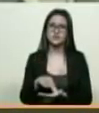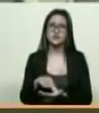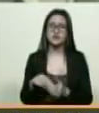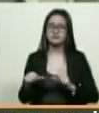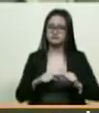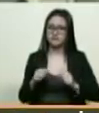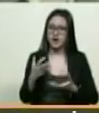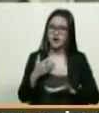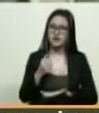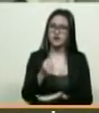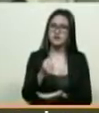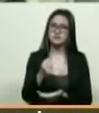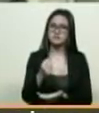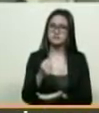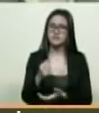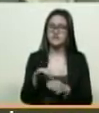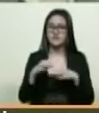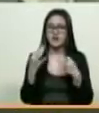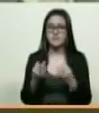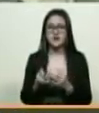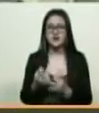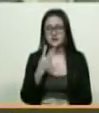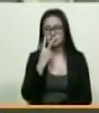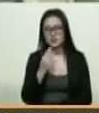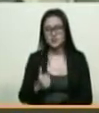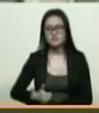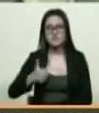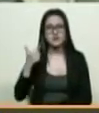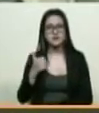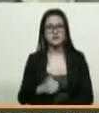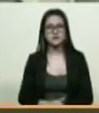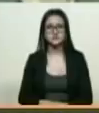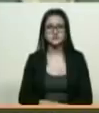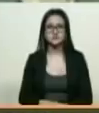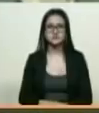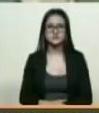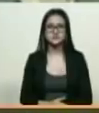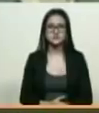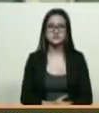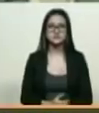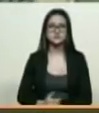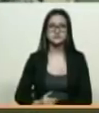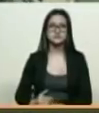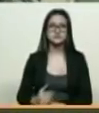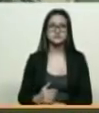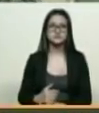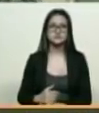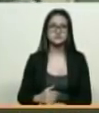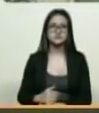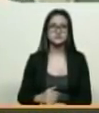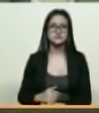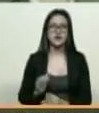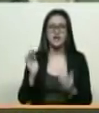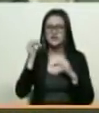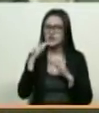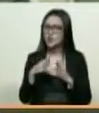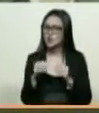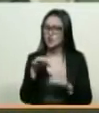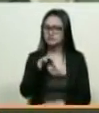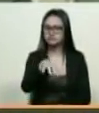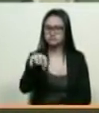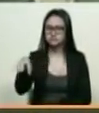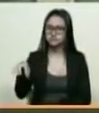esos combos CLAP para las familias más necesitadas, para las familias más necesitadas. O sea, que estamos atendiendo todos los